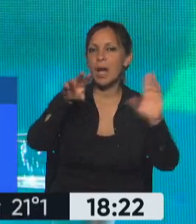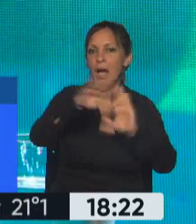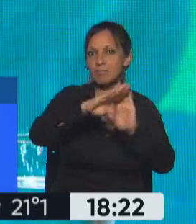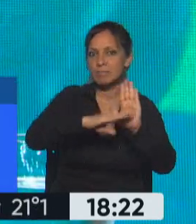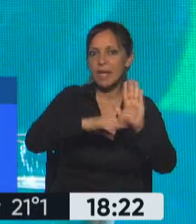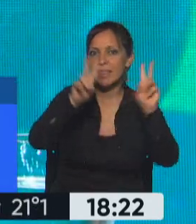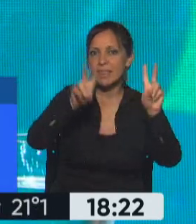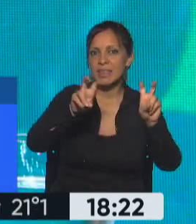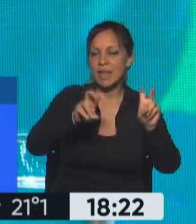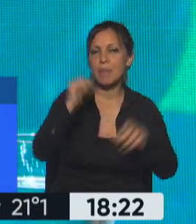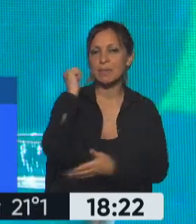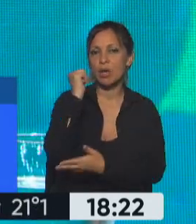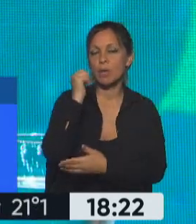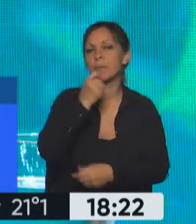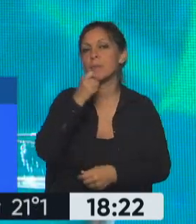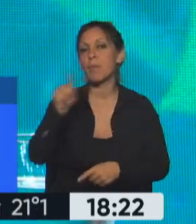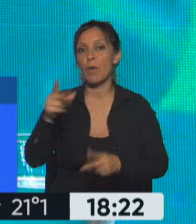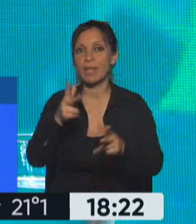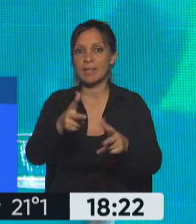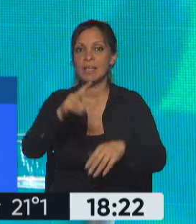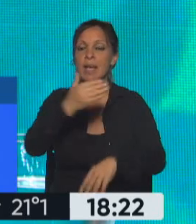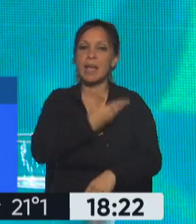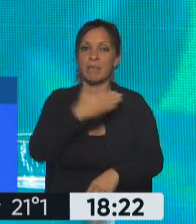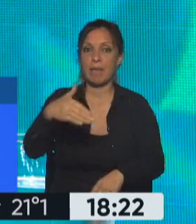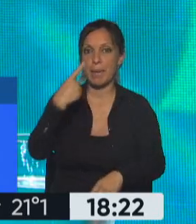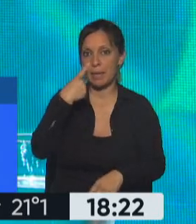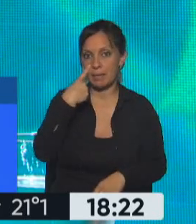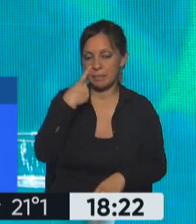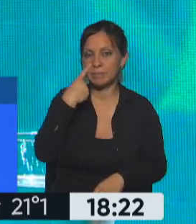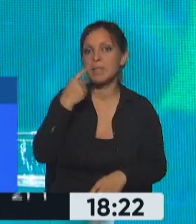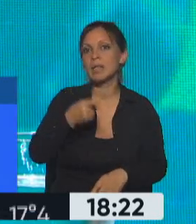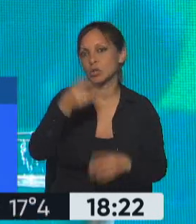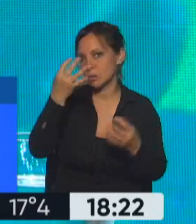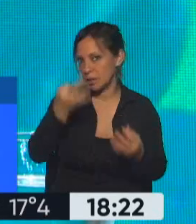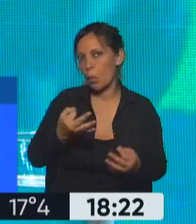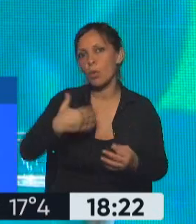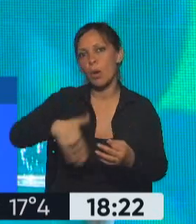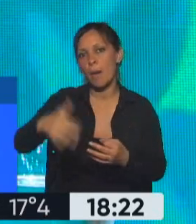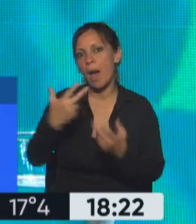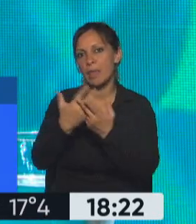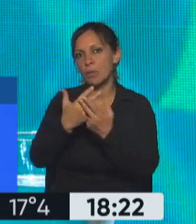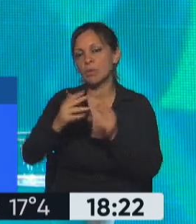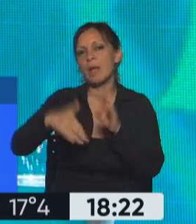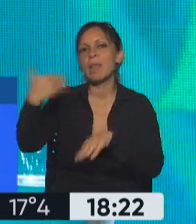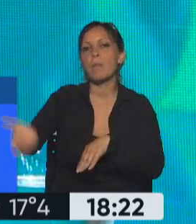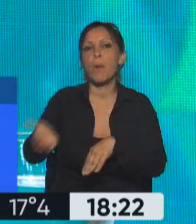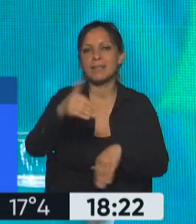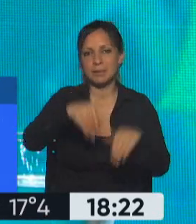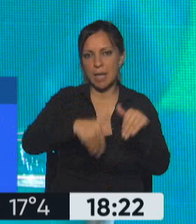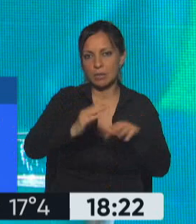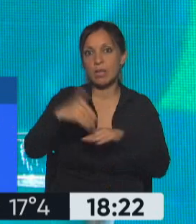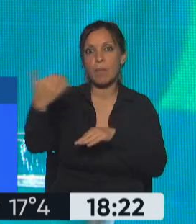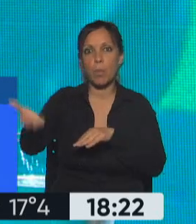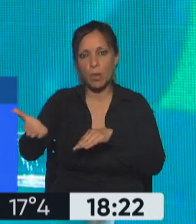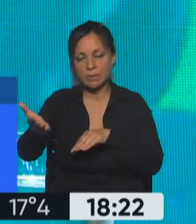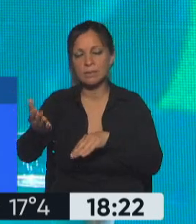intensa y muy interesante. Mencionabas el Fondo Monetario Internacional, que por supuesto es algo que se va a dirimir seguramente después de las elecciones, post-elecciones. Pero